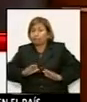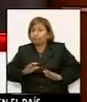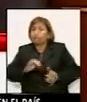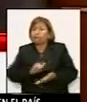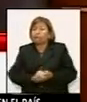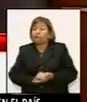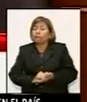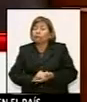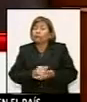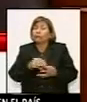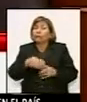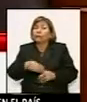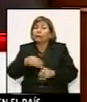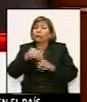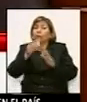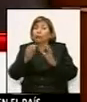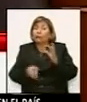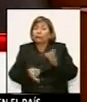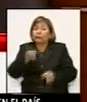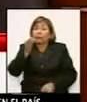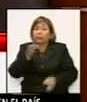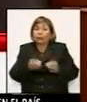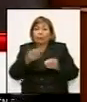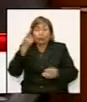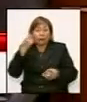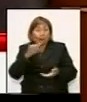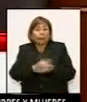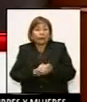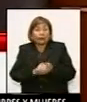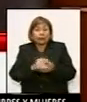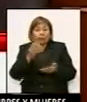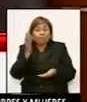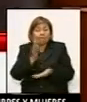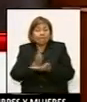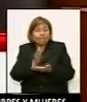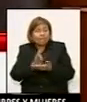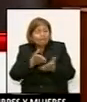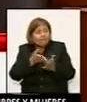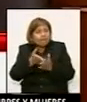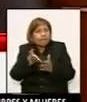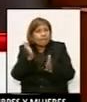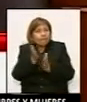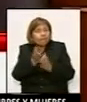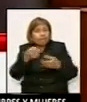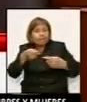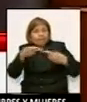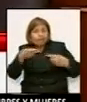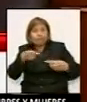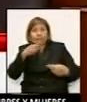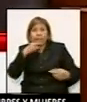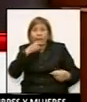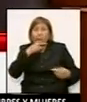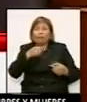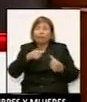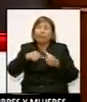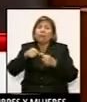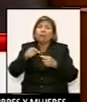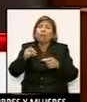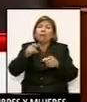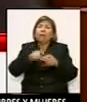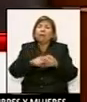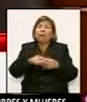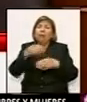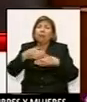Sistema Nacional Especializado de Justicia para la protección y sanción de la violencia contra las mujeres e integrantes del grupo familiar